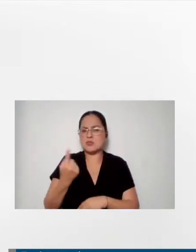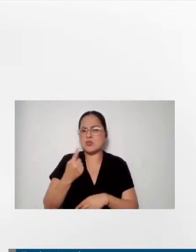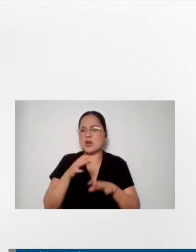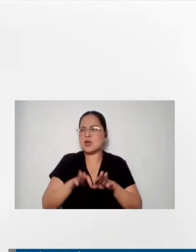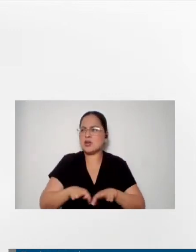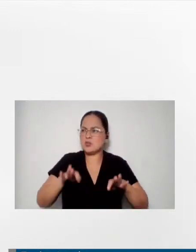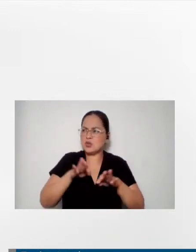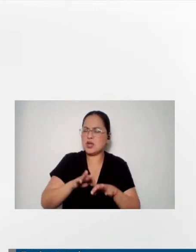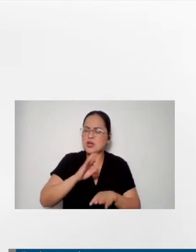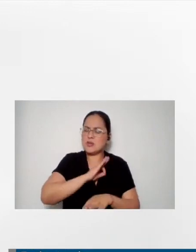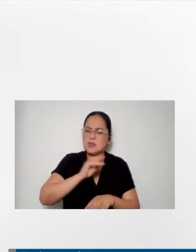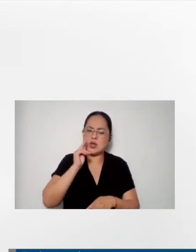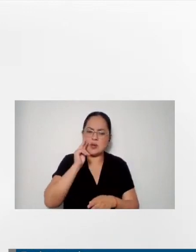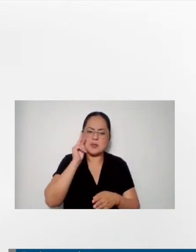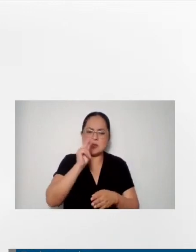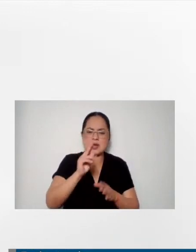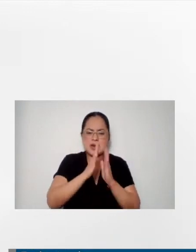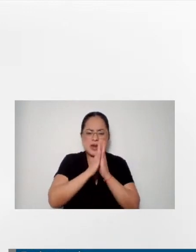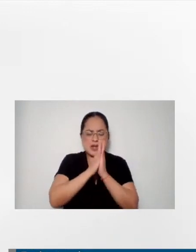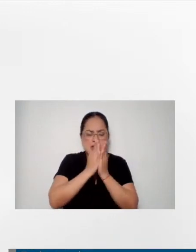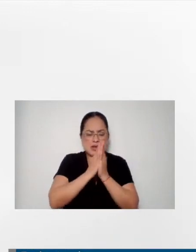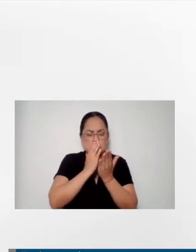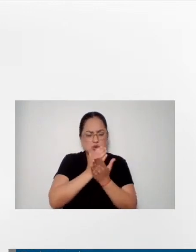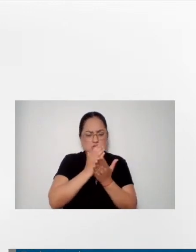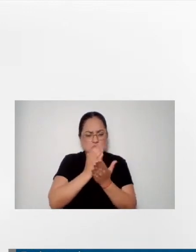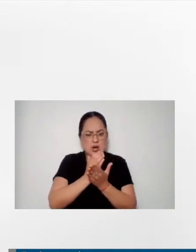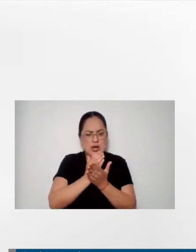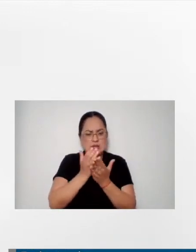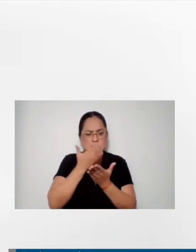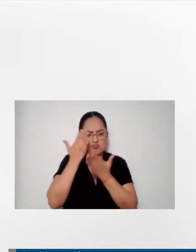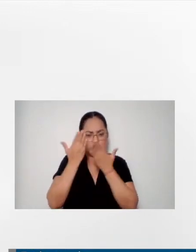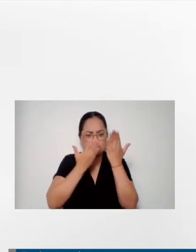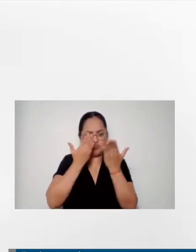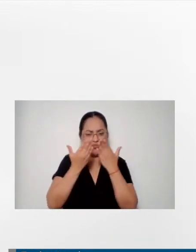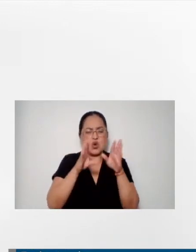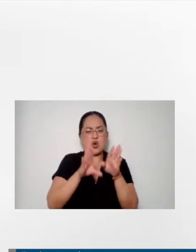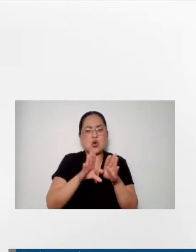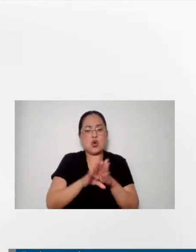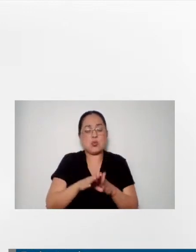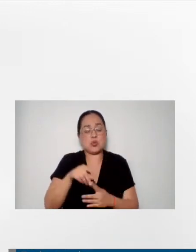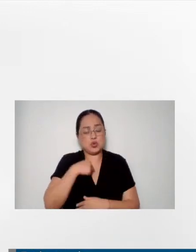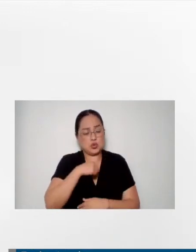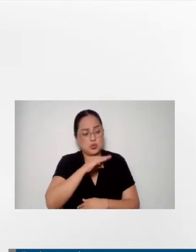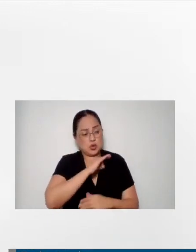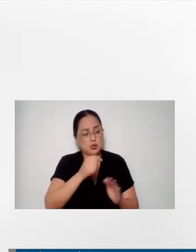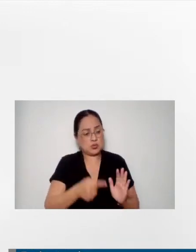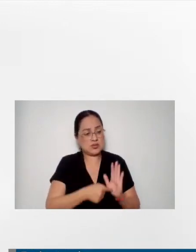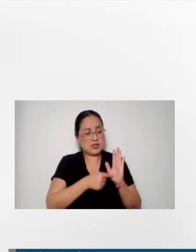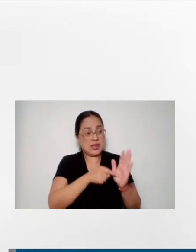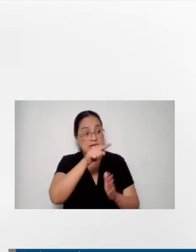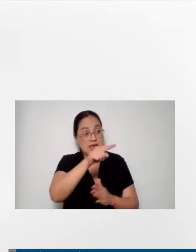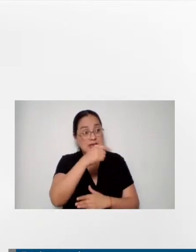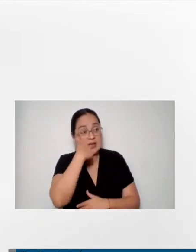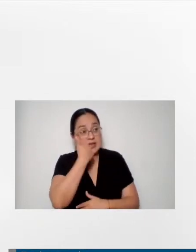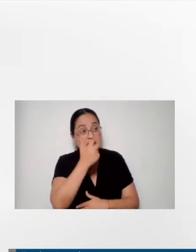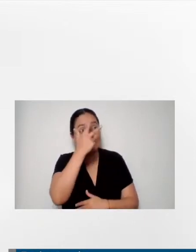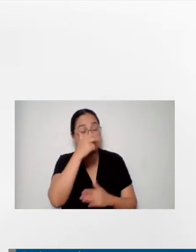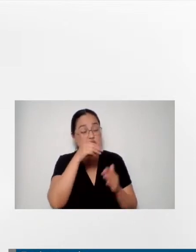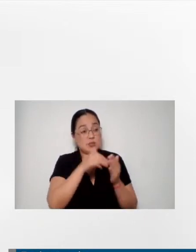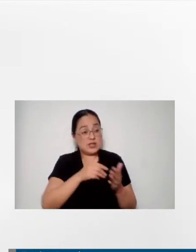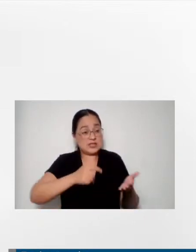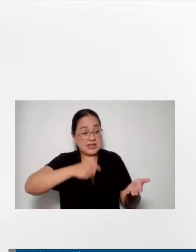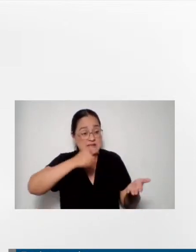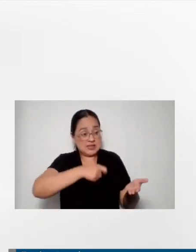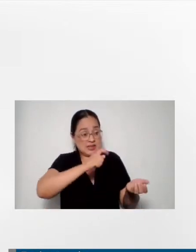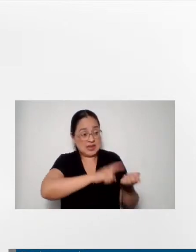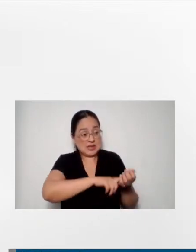a los cuadernillos. Y creo que, pues, bueno, yo lo presentaría por dos partes, ¿no? O sea, ¿quieres leer 8,000 sentencias de la